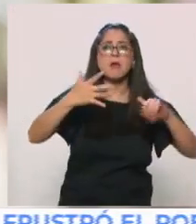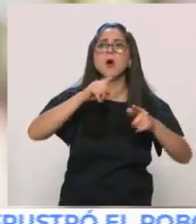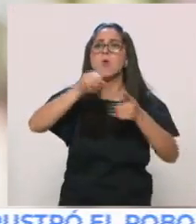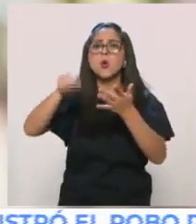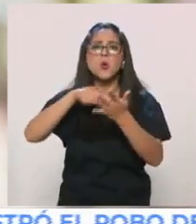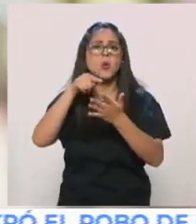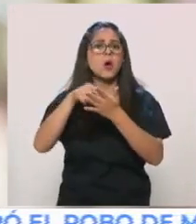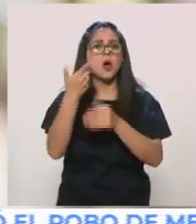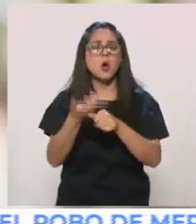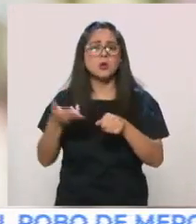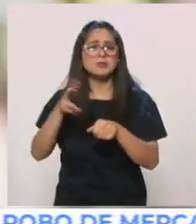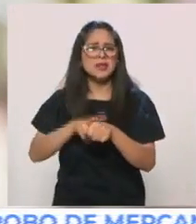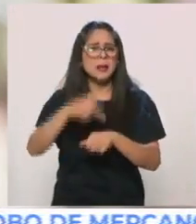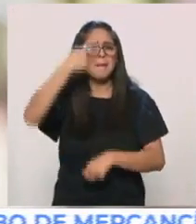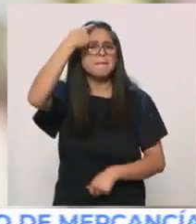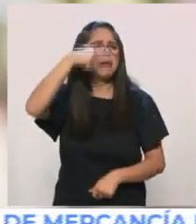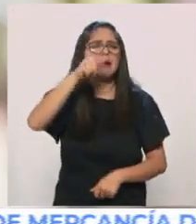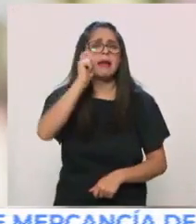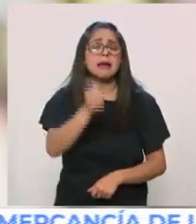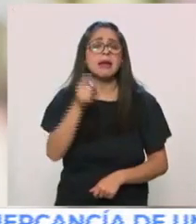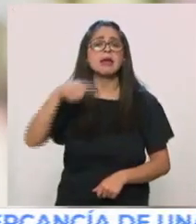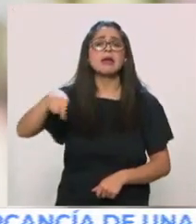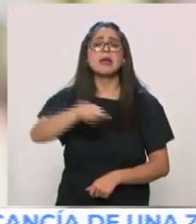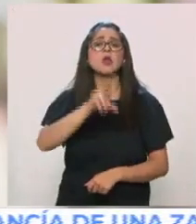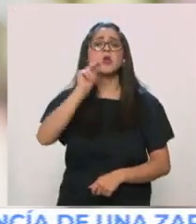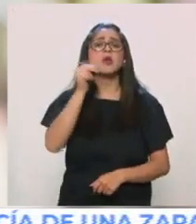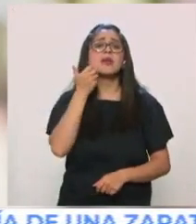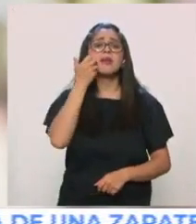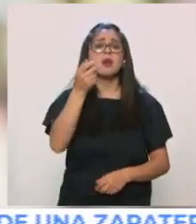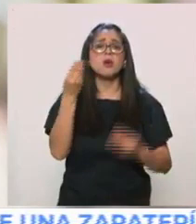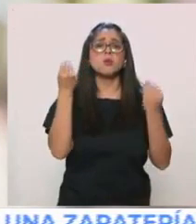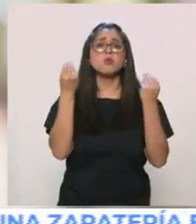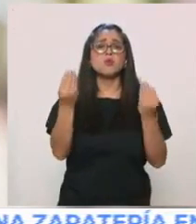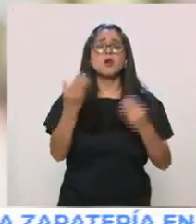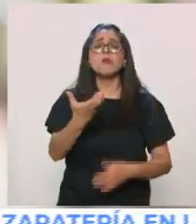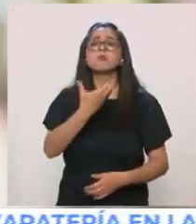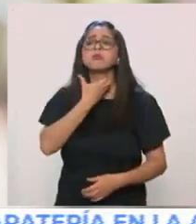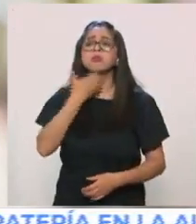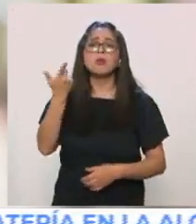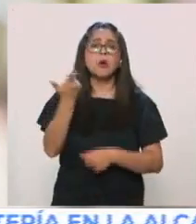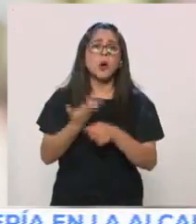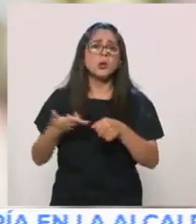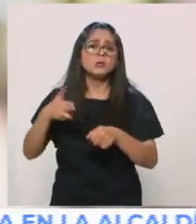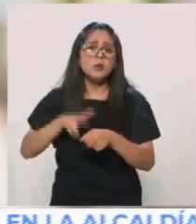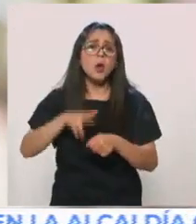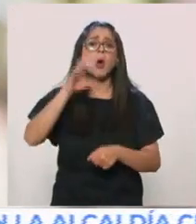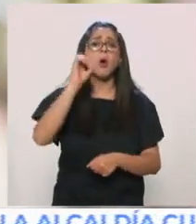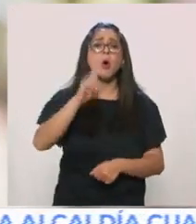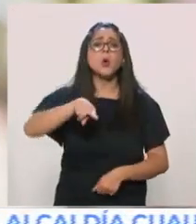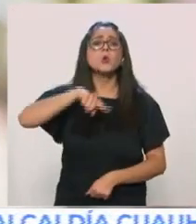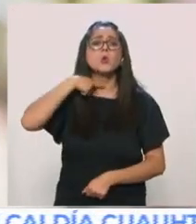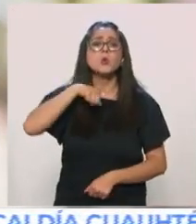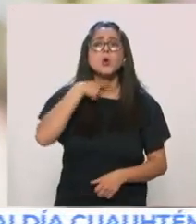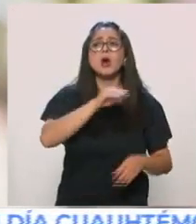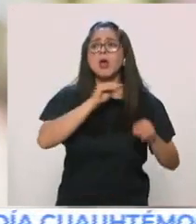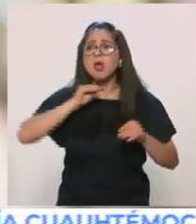nosocomios. La intención de este módulo es evitar la saturación de hospitales, así como los traslados secundarios, es decir,